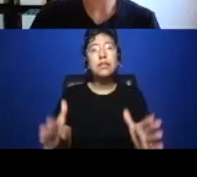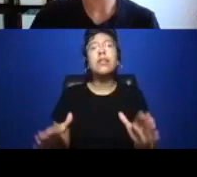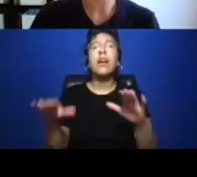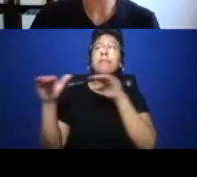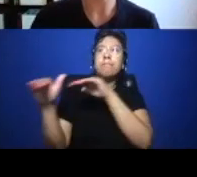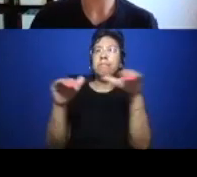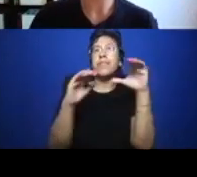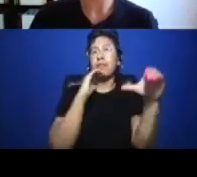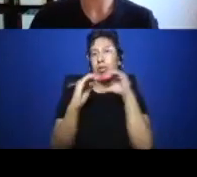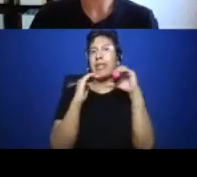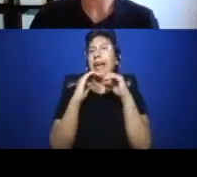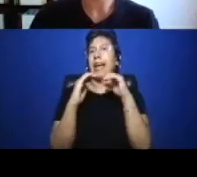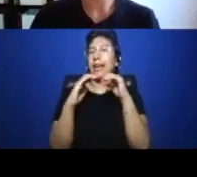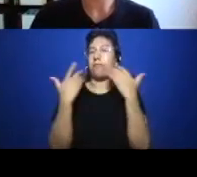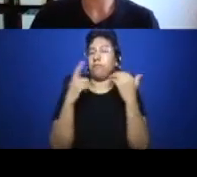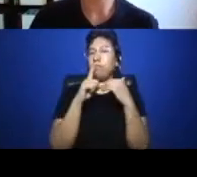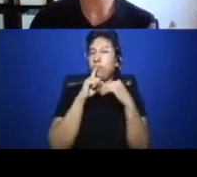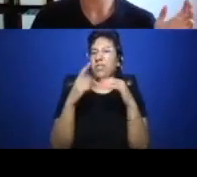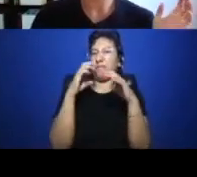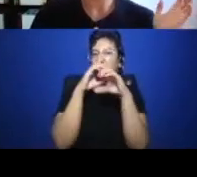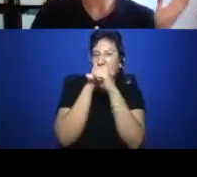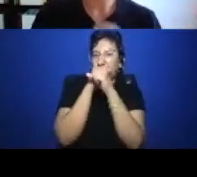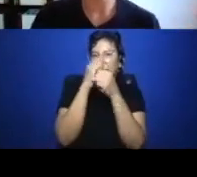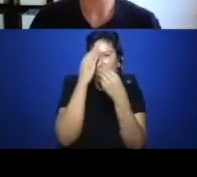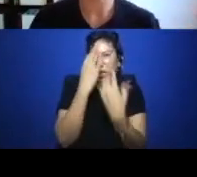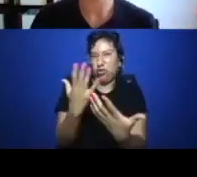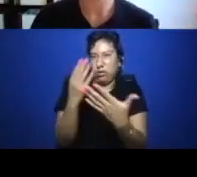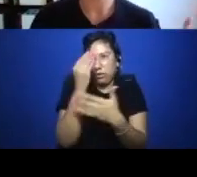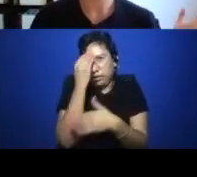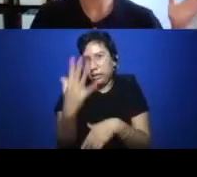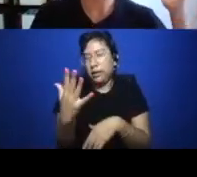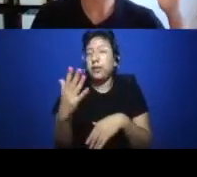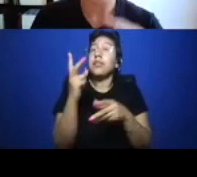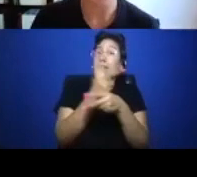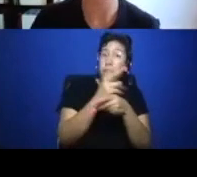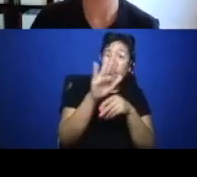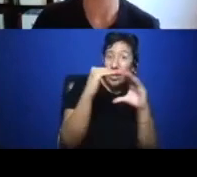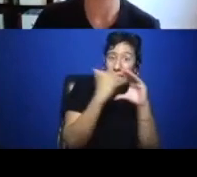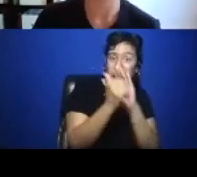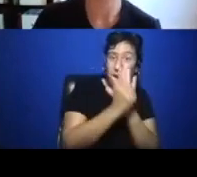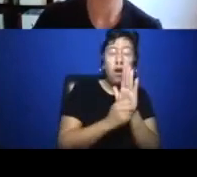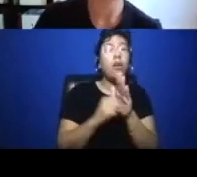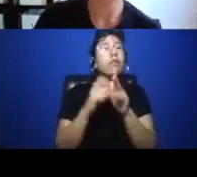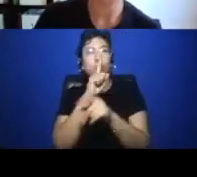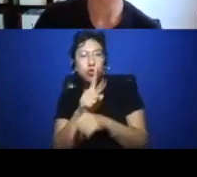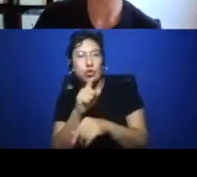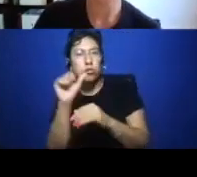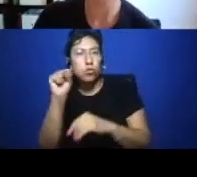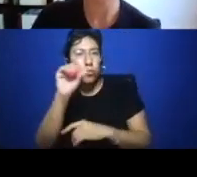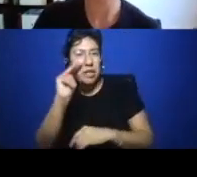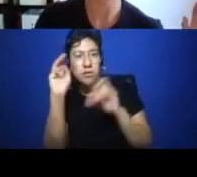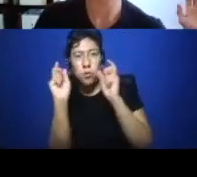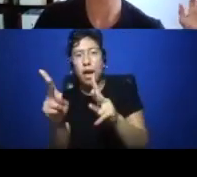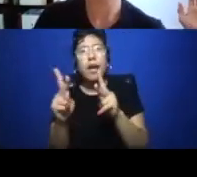comunicar información bastante sensitiva y sensible. Quieres tener tu correo electrónico y las